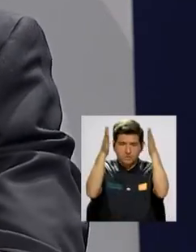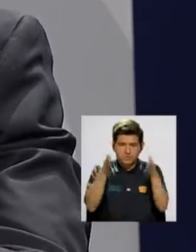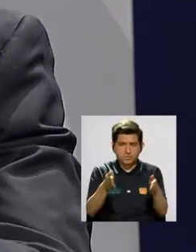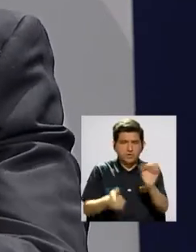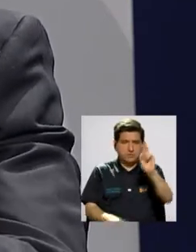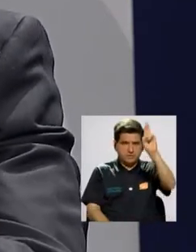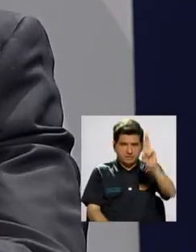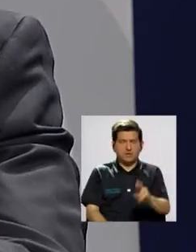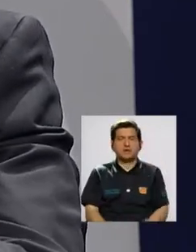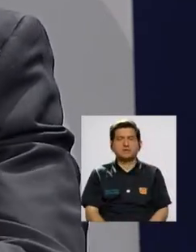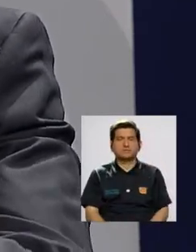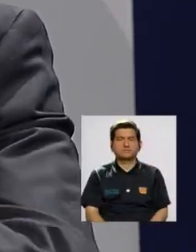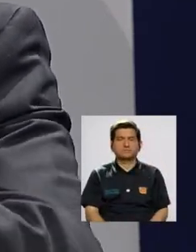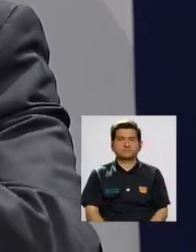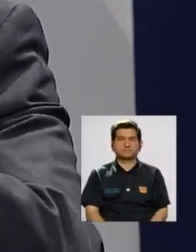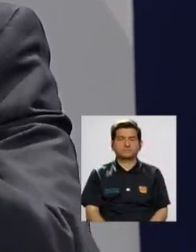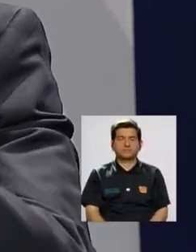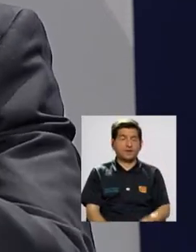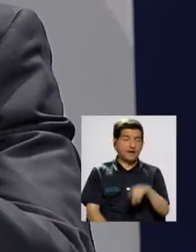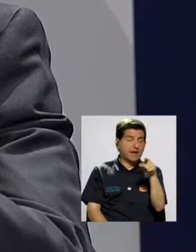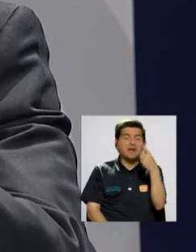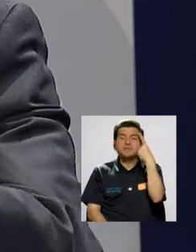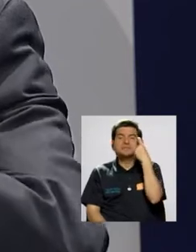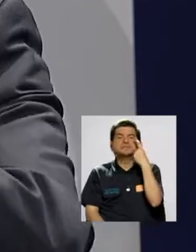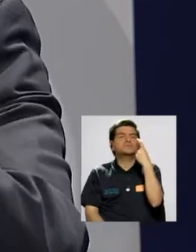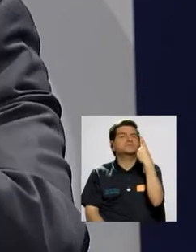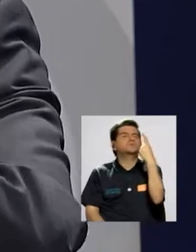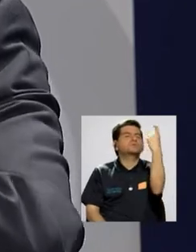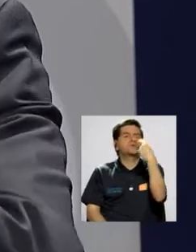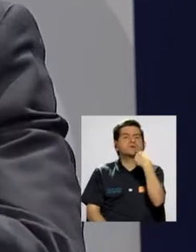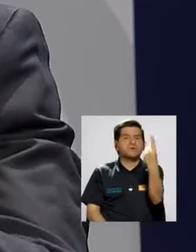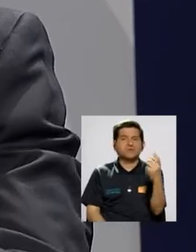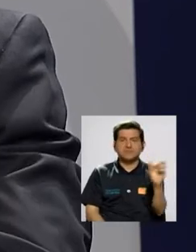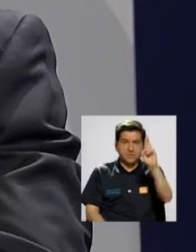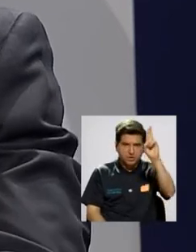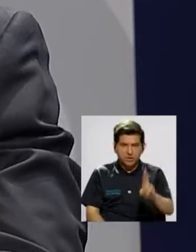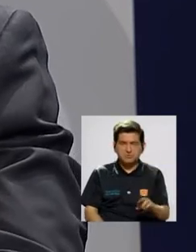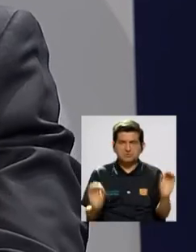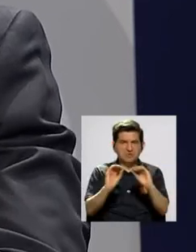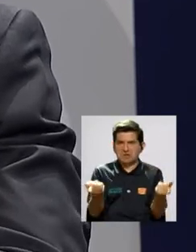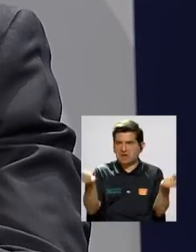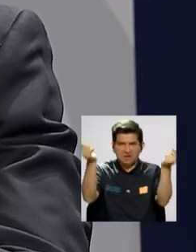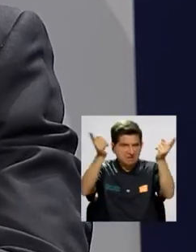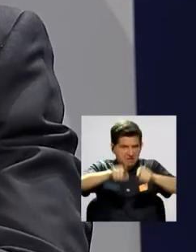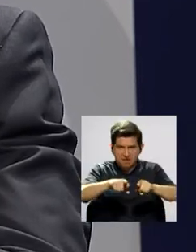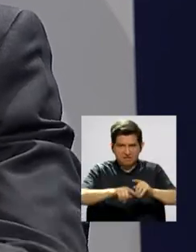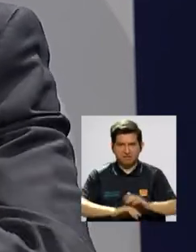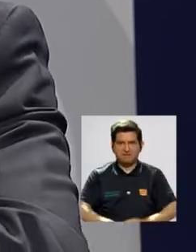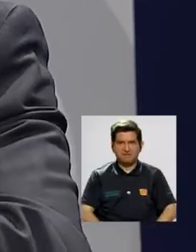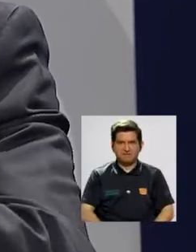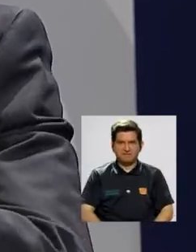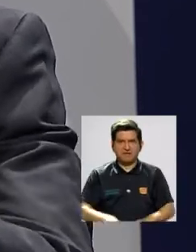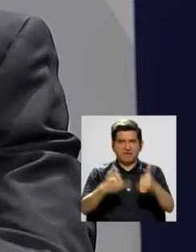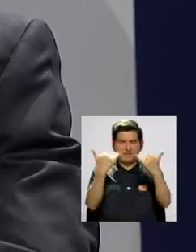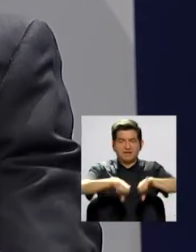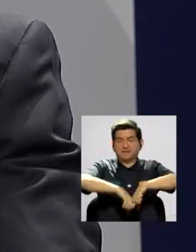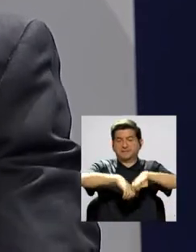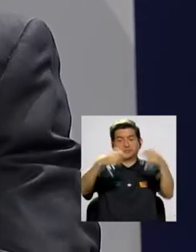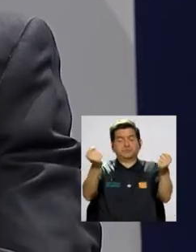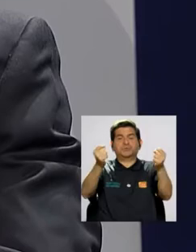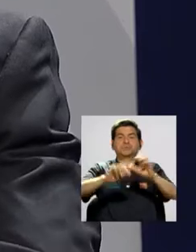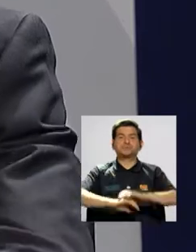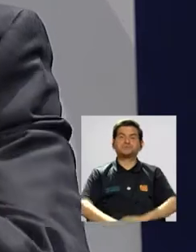costarricense, de forma tal que ese sueño que decía que en Costa Rica no pasaba nada, yo creo que ya se rompió por